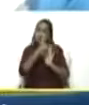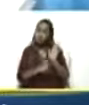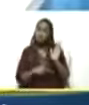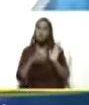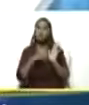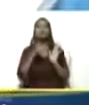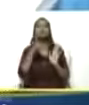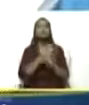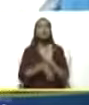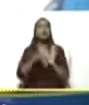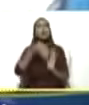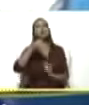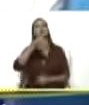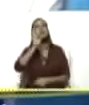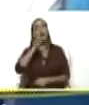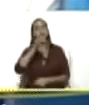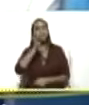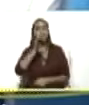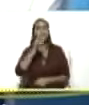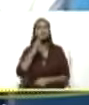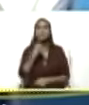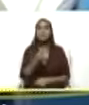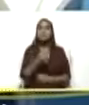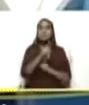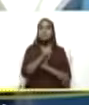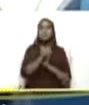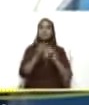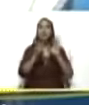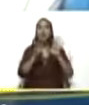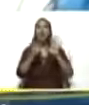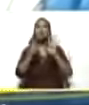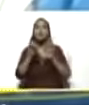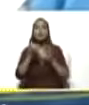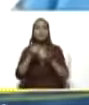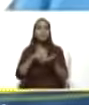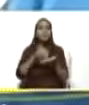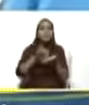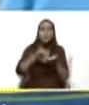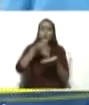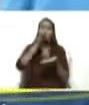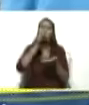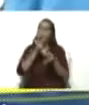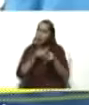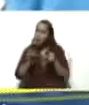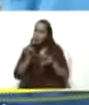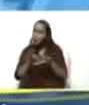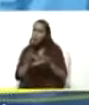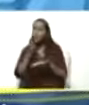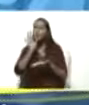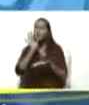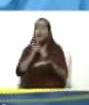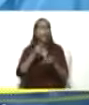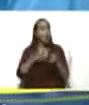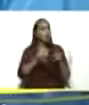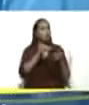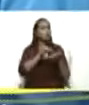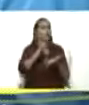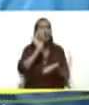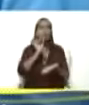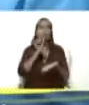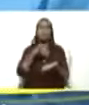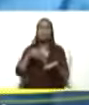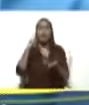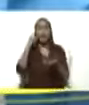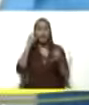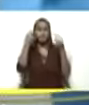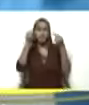y regional. Indicó que 180 muestras de café fueron seleccionadas por los catadores nacionales. De estas, 38